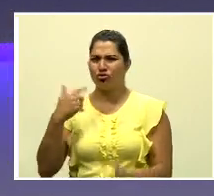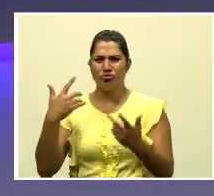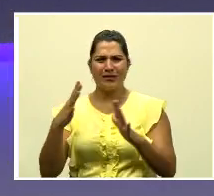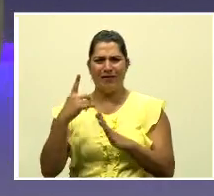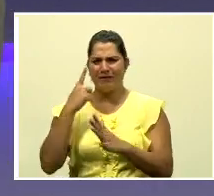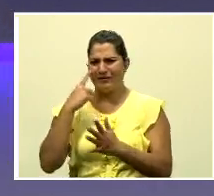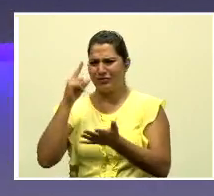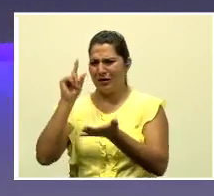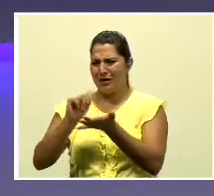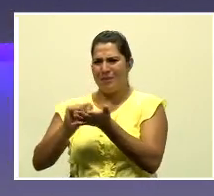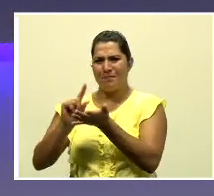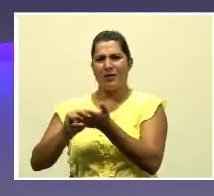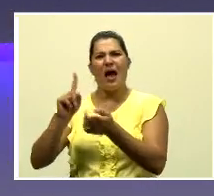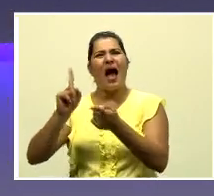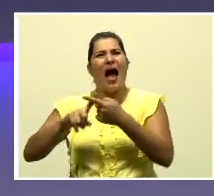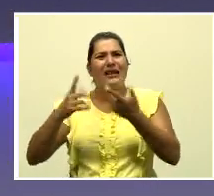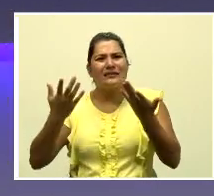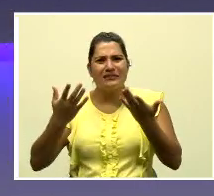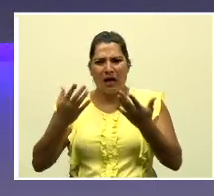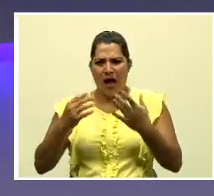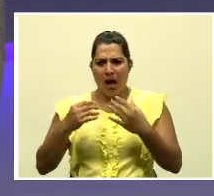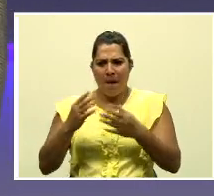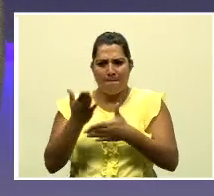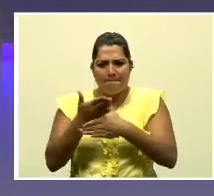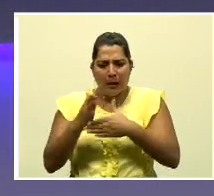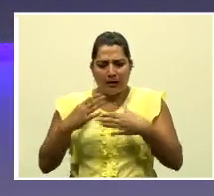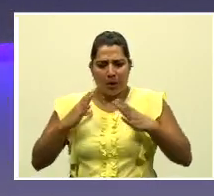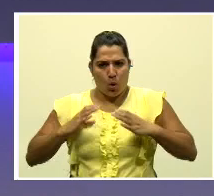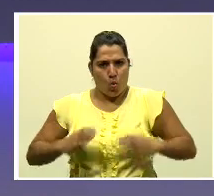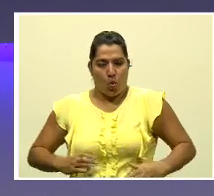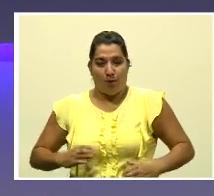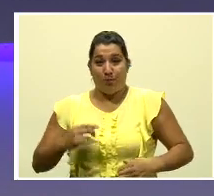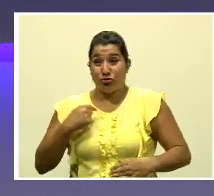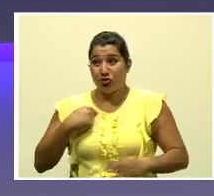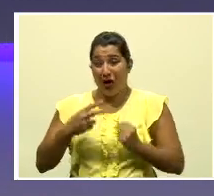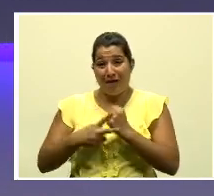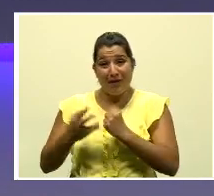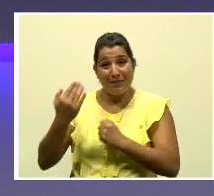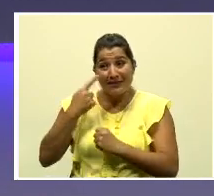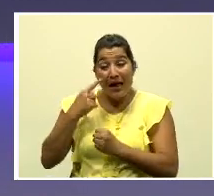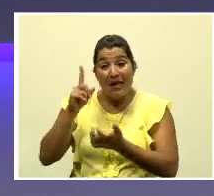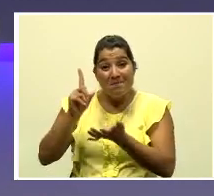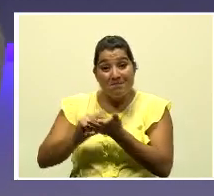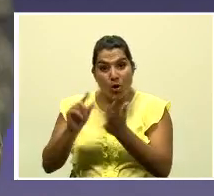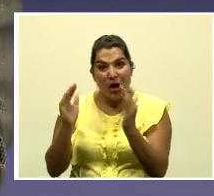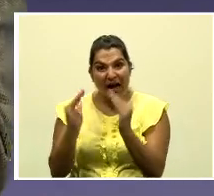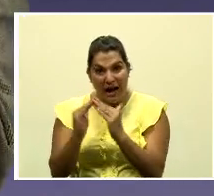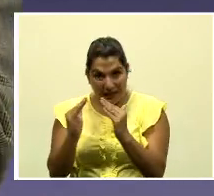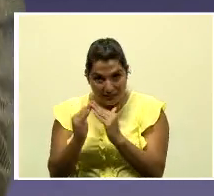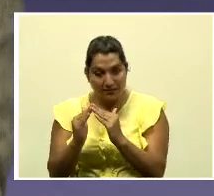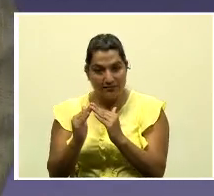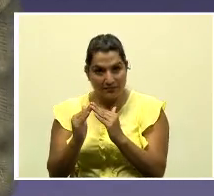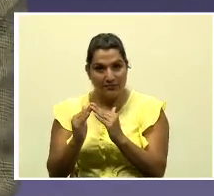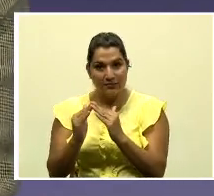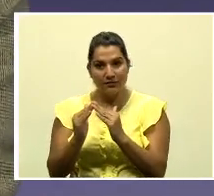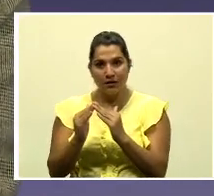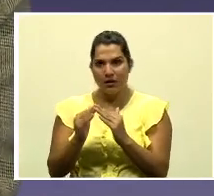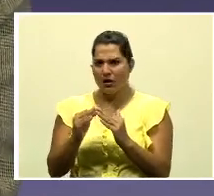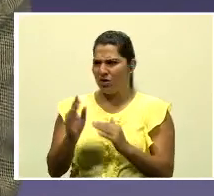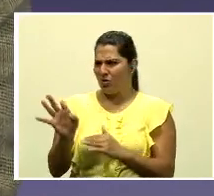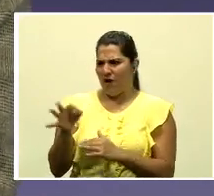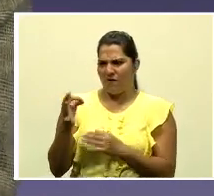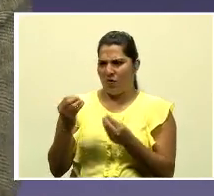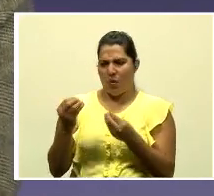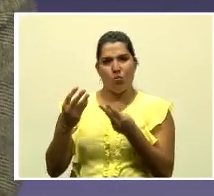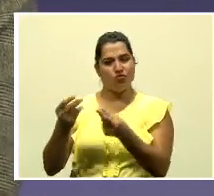se imprimen, hasta tejidos humanos, se imprimen, el otro día estaba viendo que habían impreso casas. Casas, sí, y de una forma